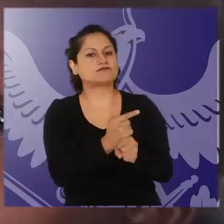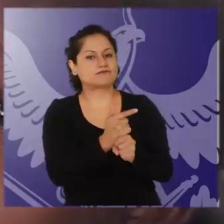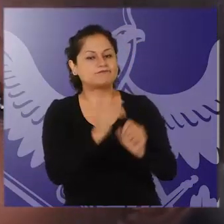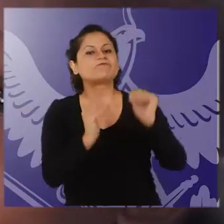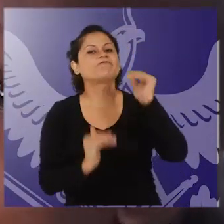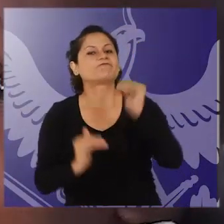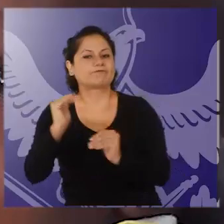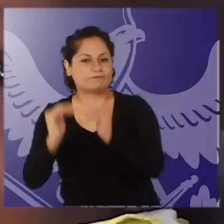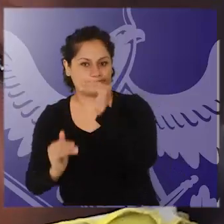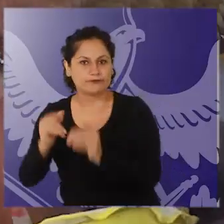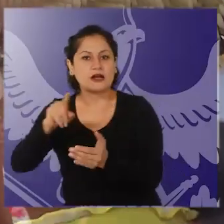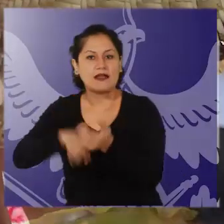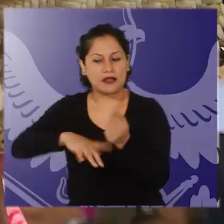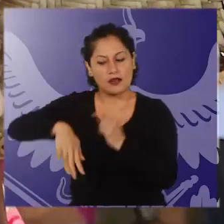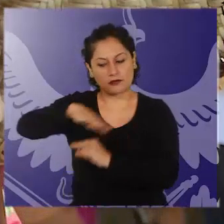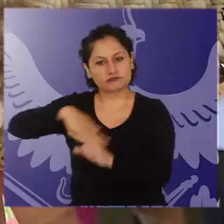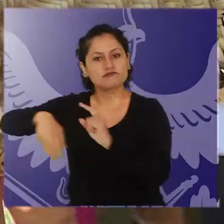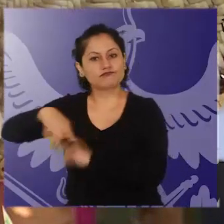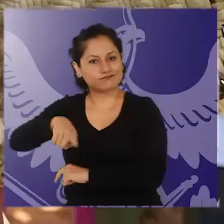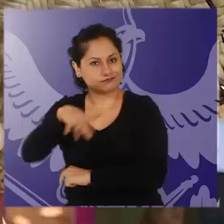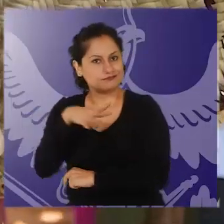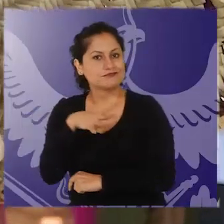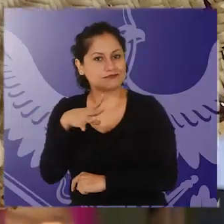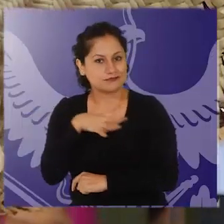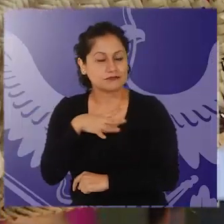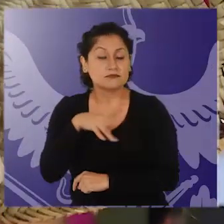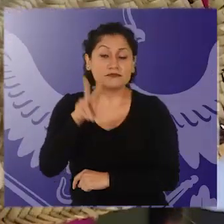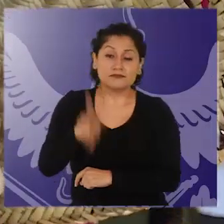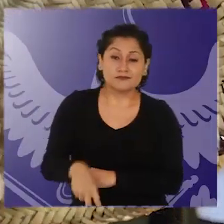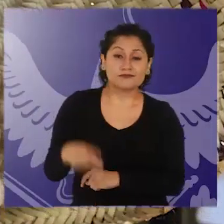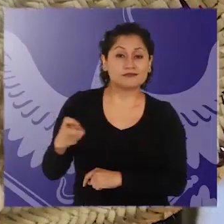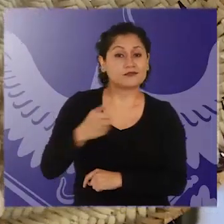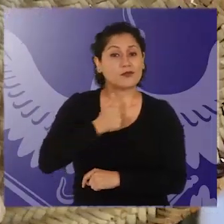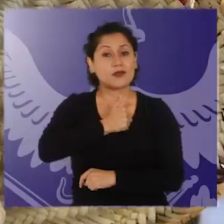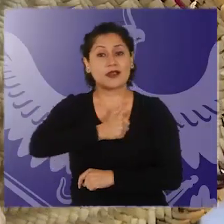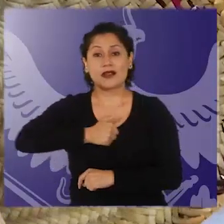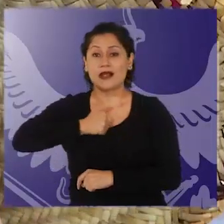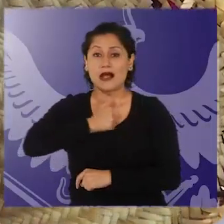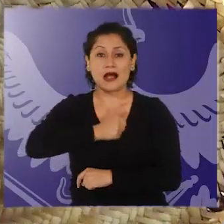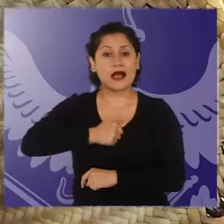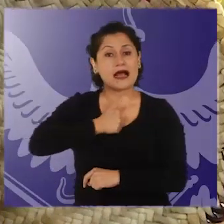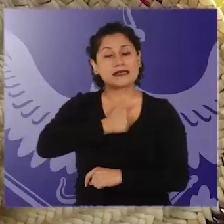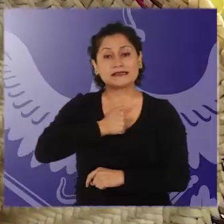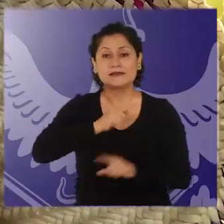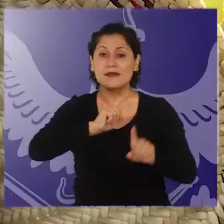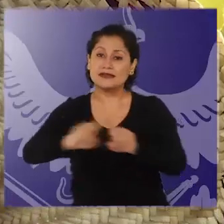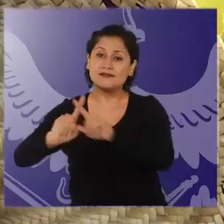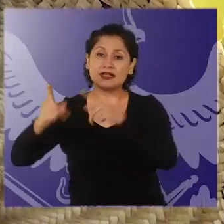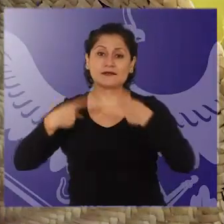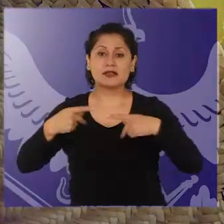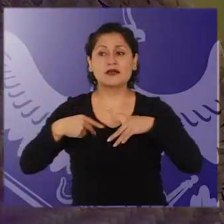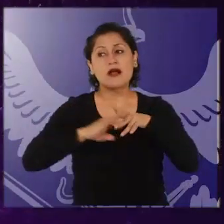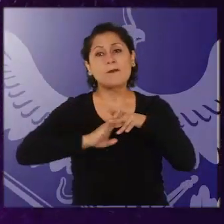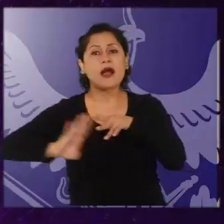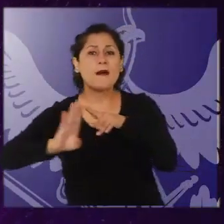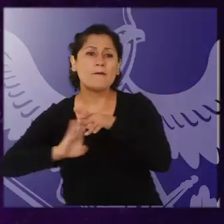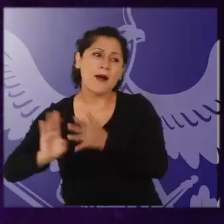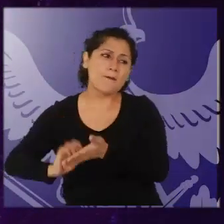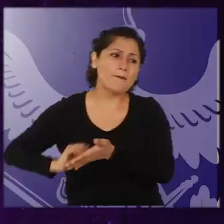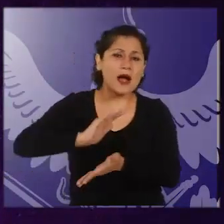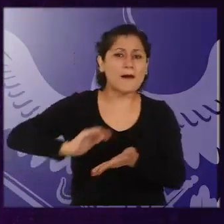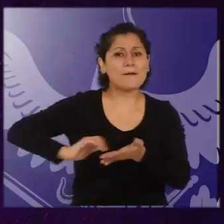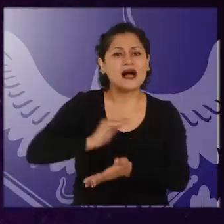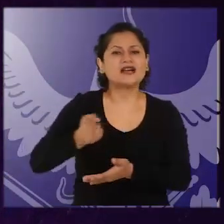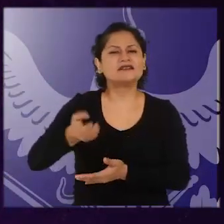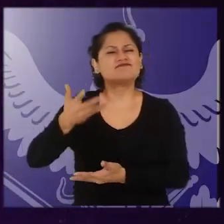las profundas desigualdades presentes en nuestros territorios, que se han convertido desgraciadamente en expulsores de migrantes y están marcados por